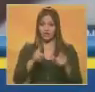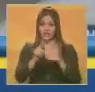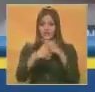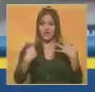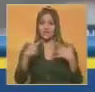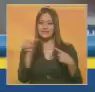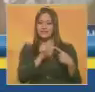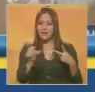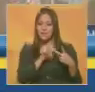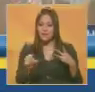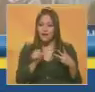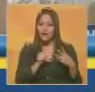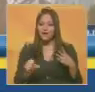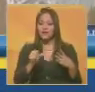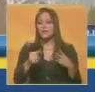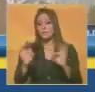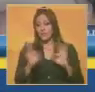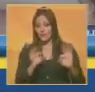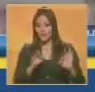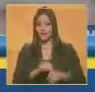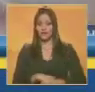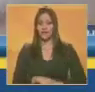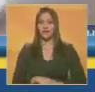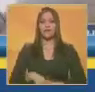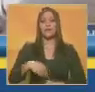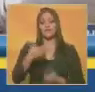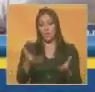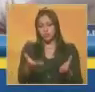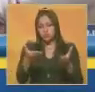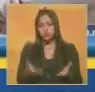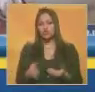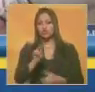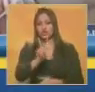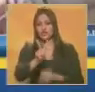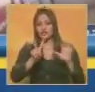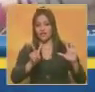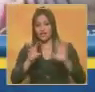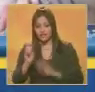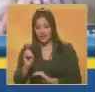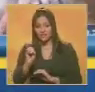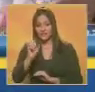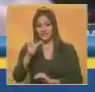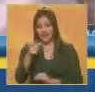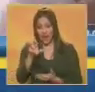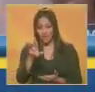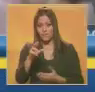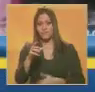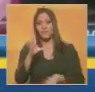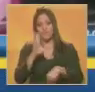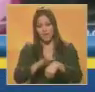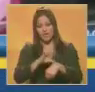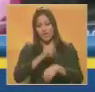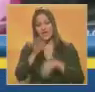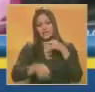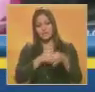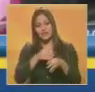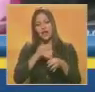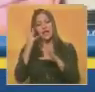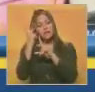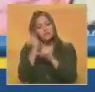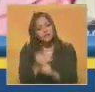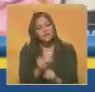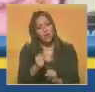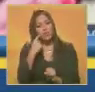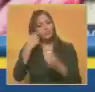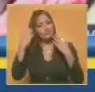semanas de anticipación a lo previsto, pesando apenas 270 gramos. El médico tratante señaló que tiene esperanzas de ver